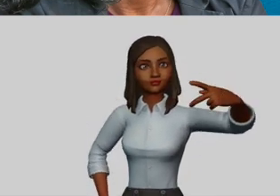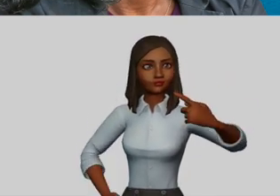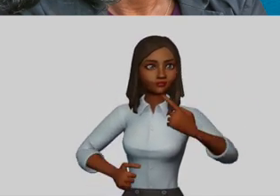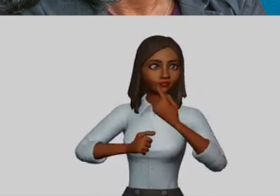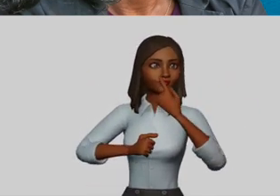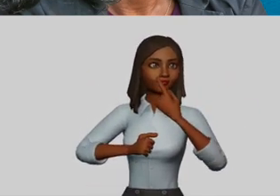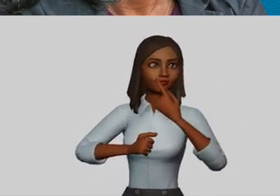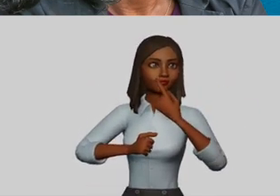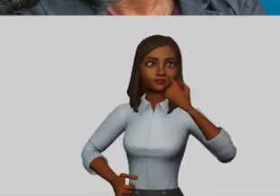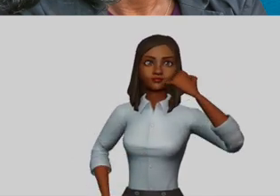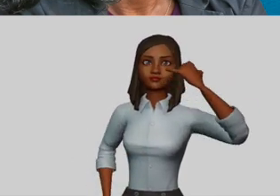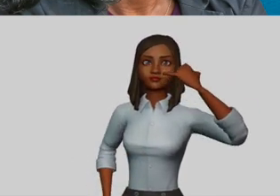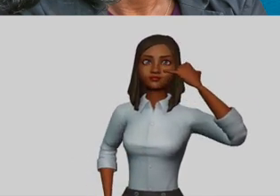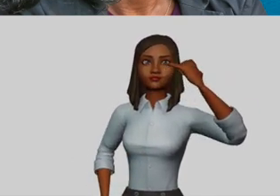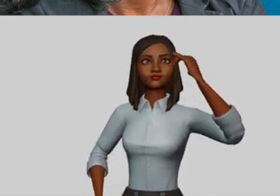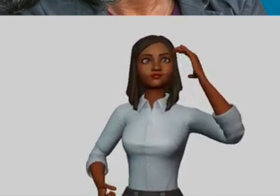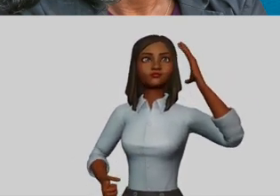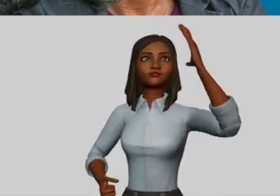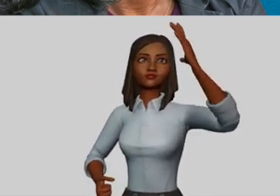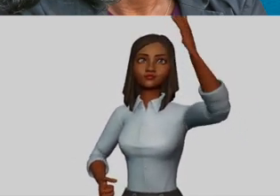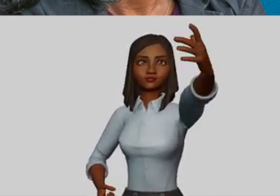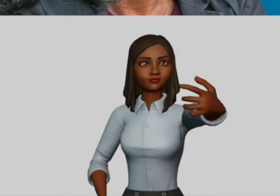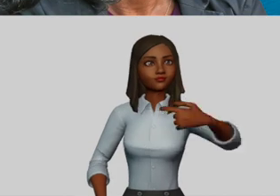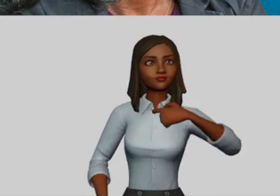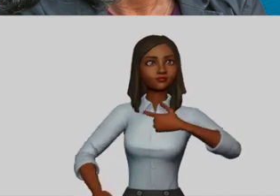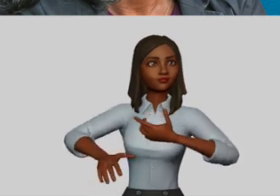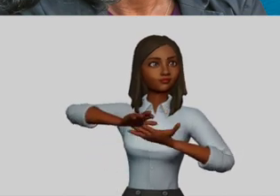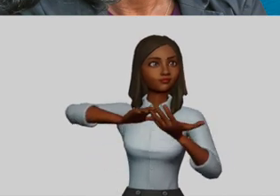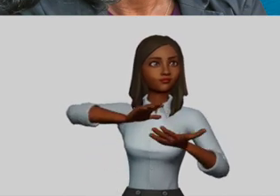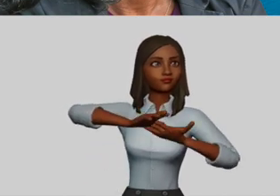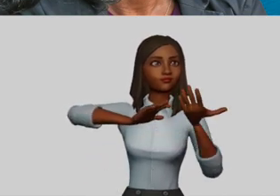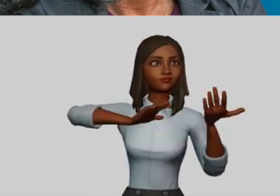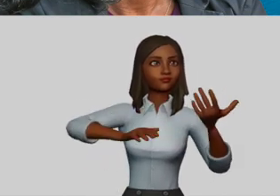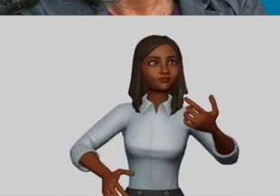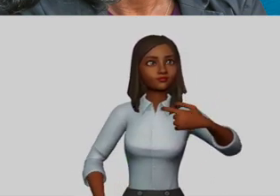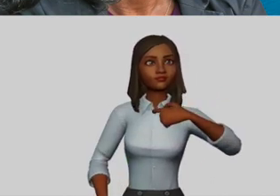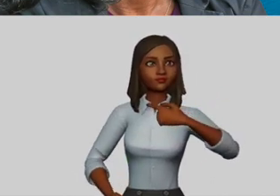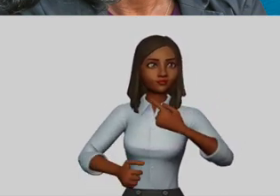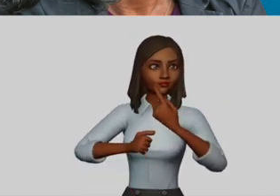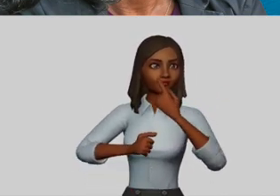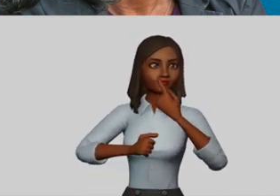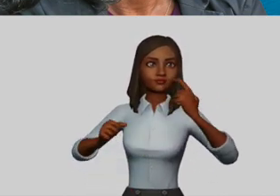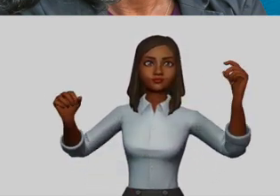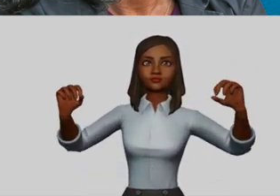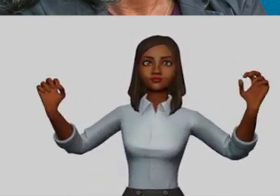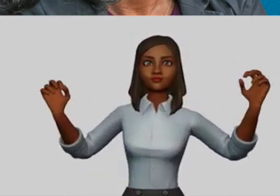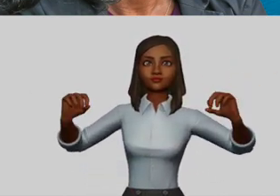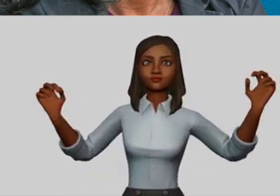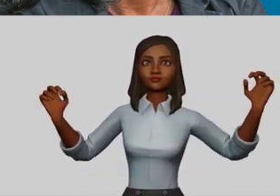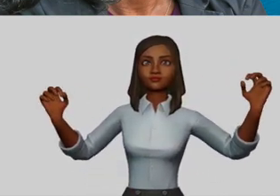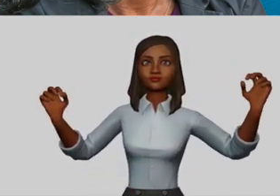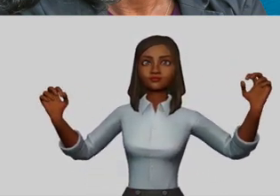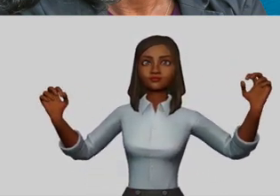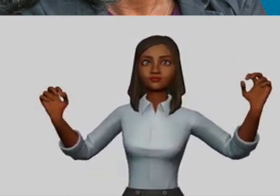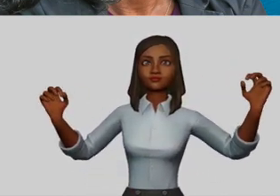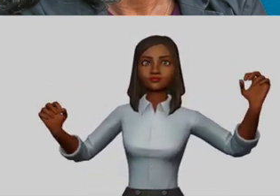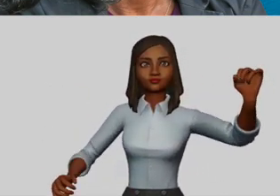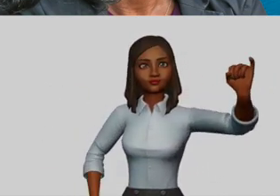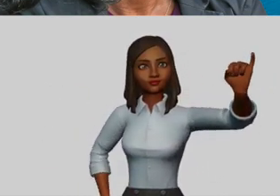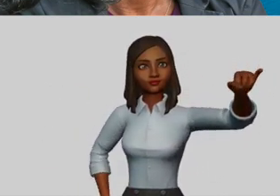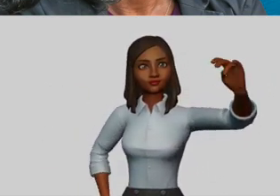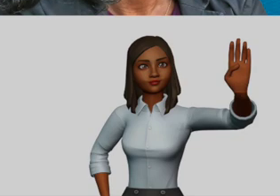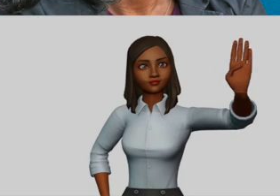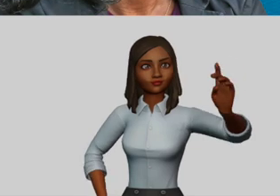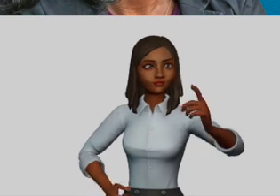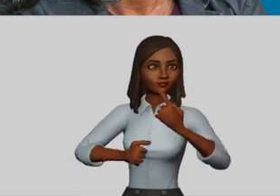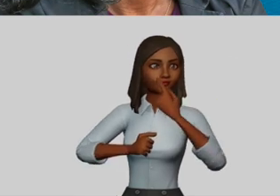bubble, se hizo quasi gobierno y quasi privado, que ahora todo lo que